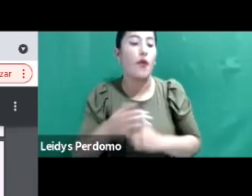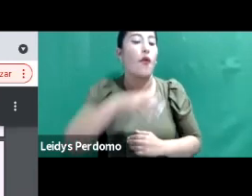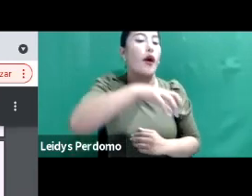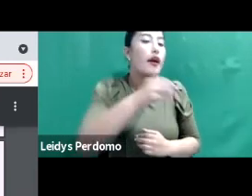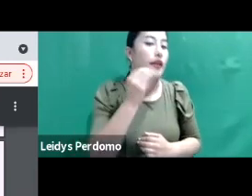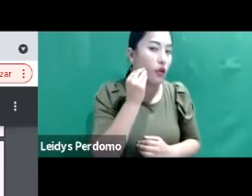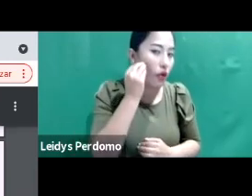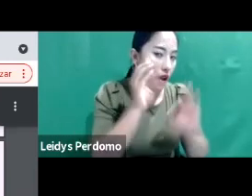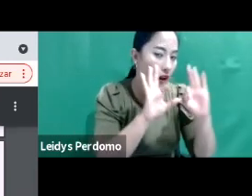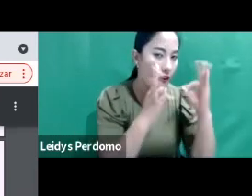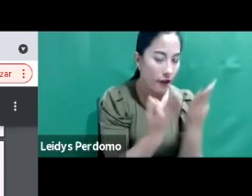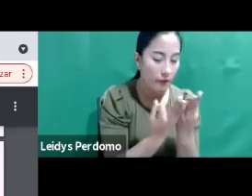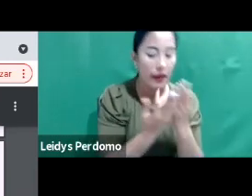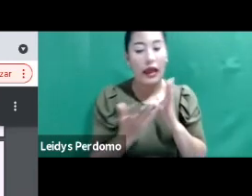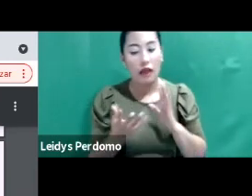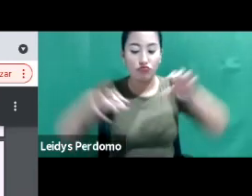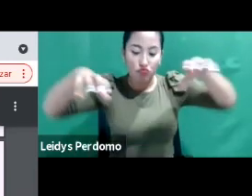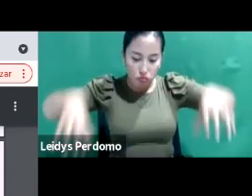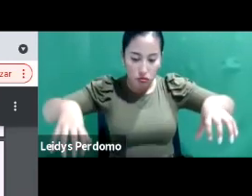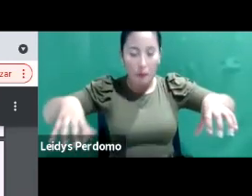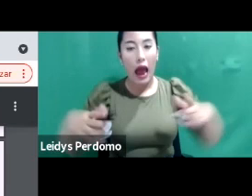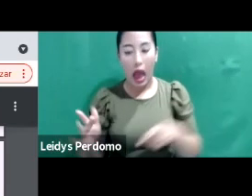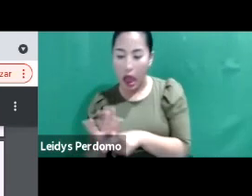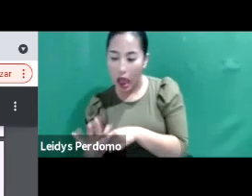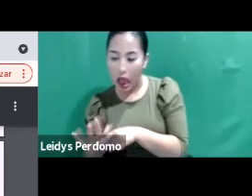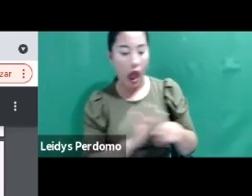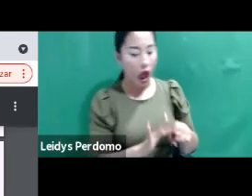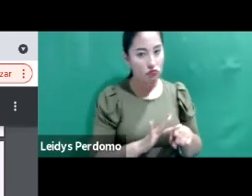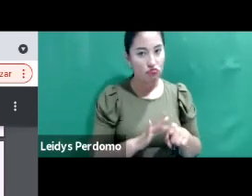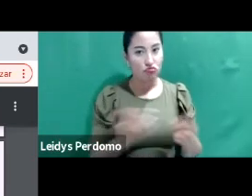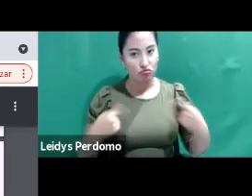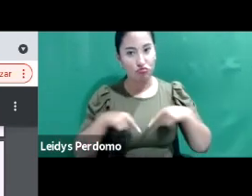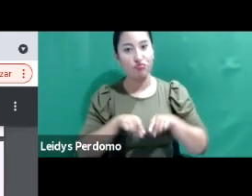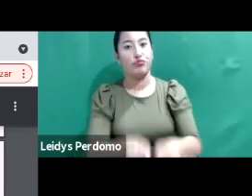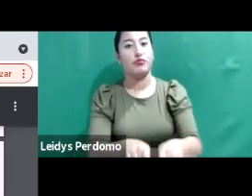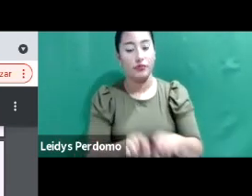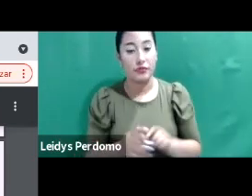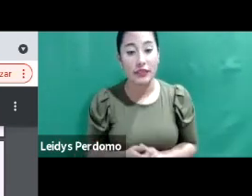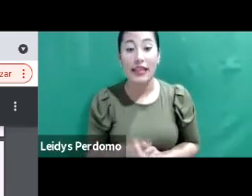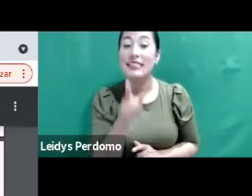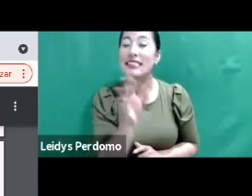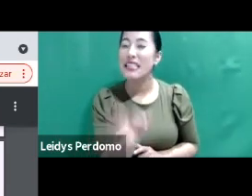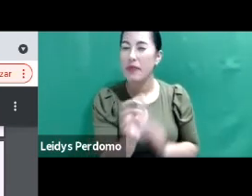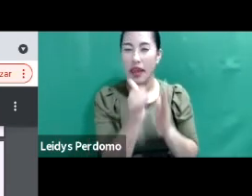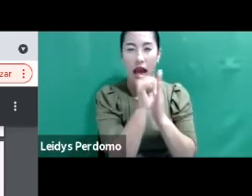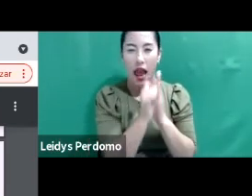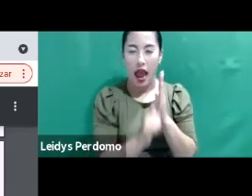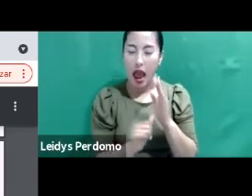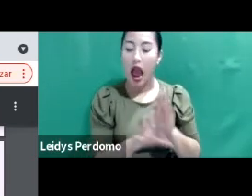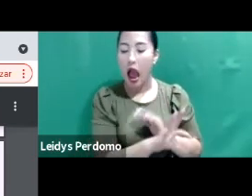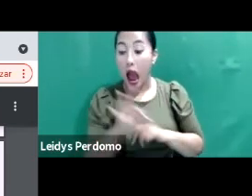fuente para que realmente se pueda aplicar. Pero siempre que apliquemos todos estos programas, tenemos